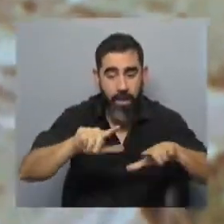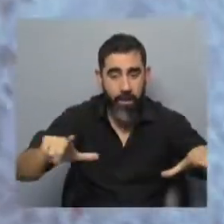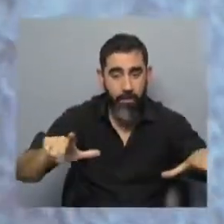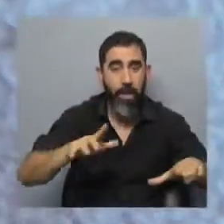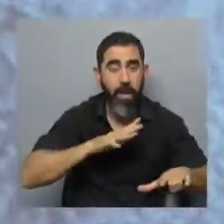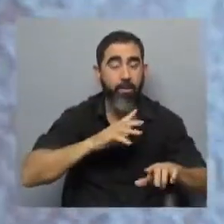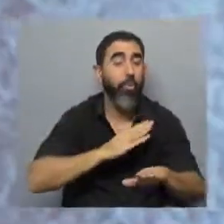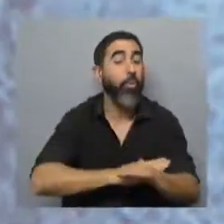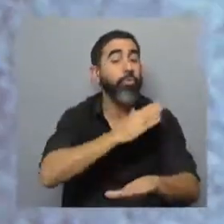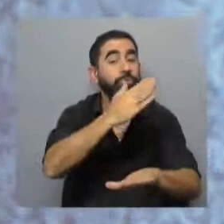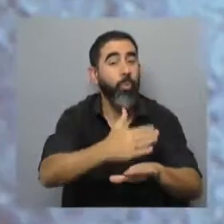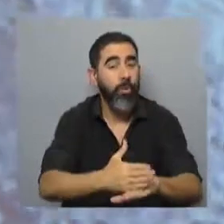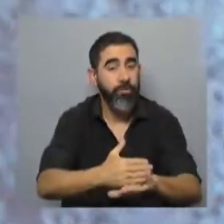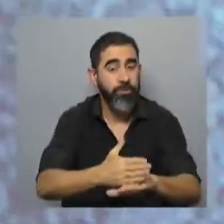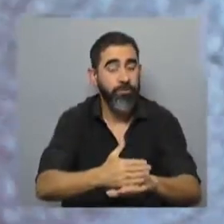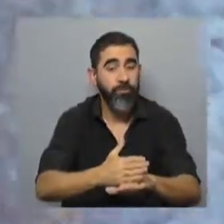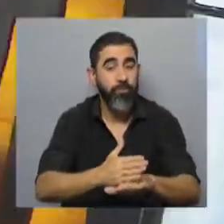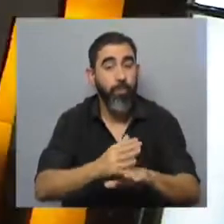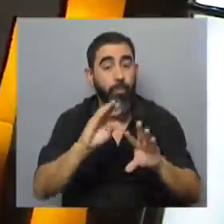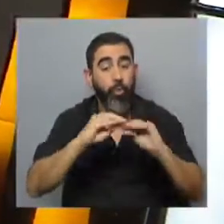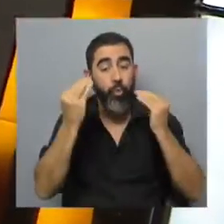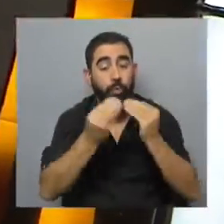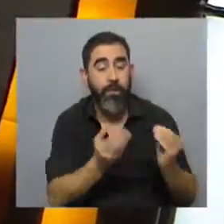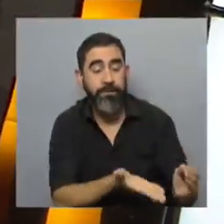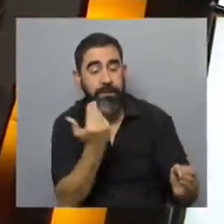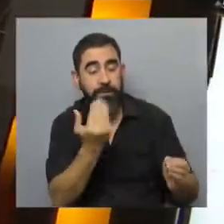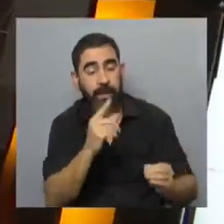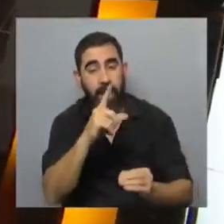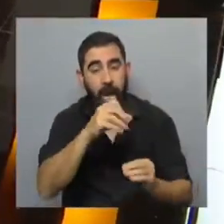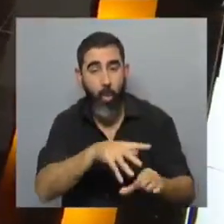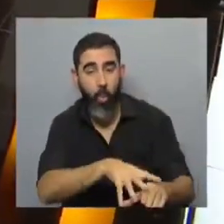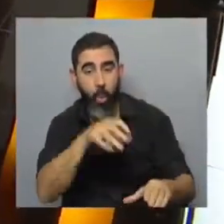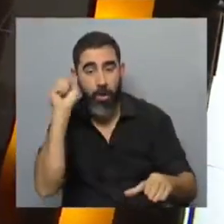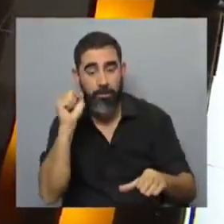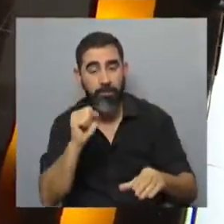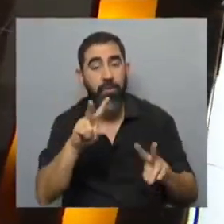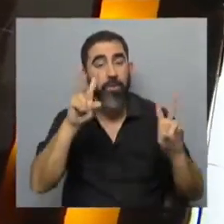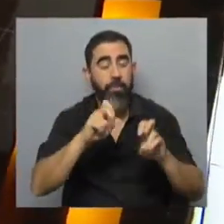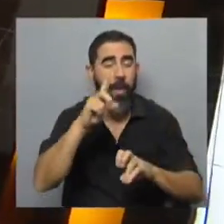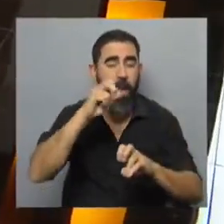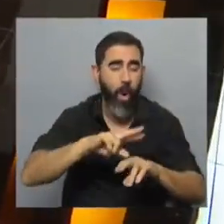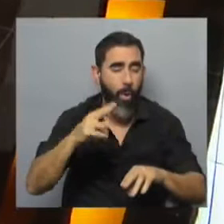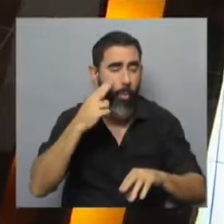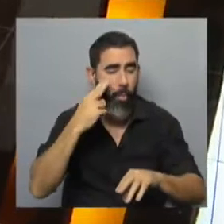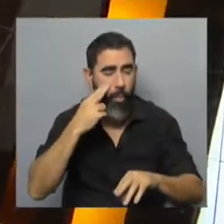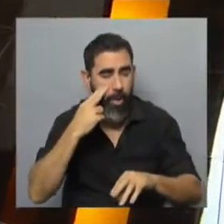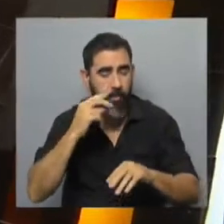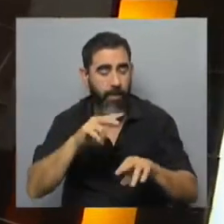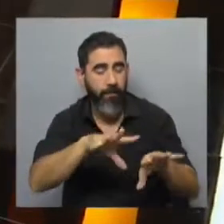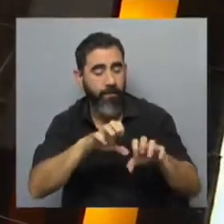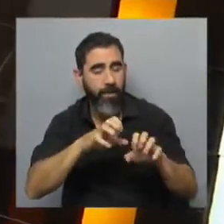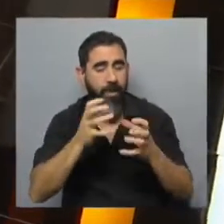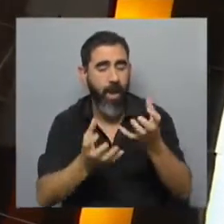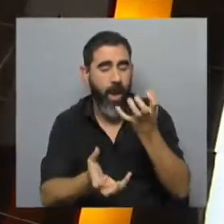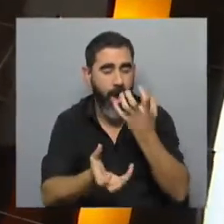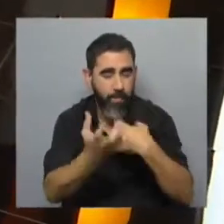un impacto, ya sea por la cantidad de agua que se saca del sistema, que es un impacto hidrológico que afecta a los organismos que allí viven, al funcionamiento